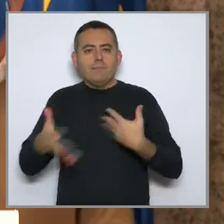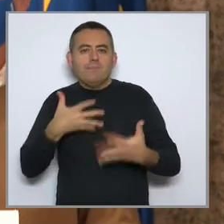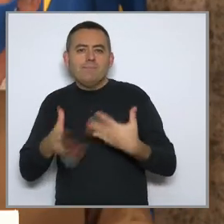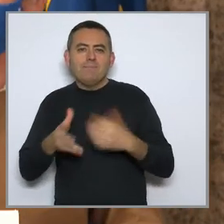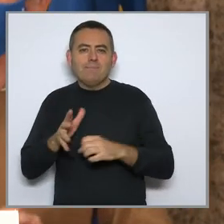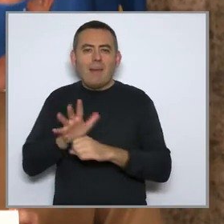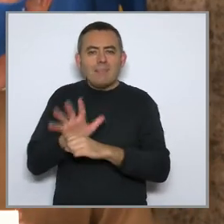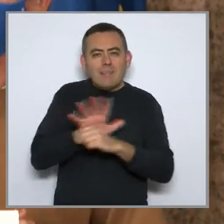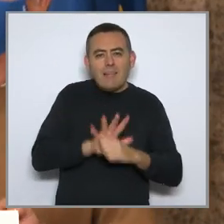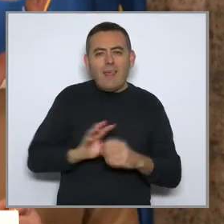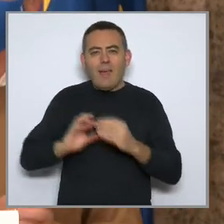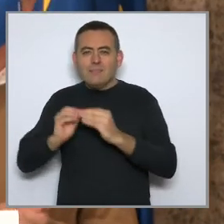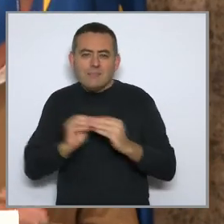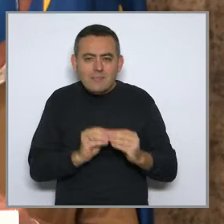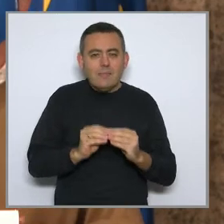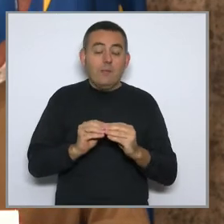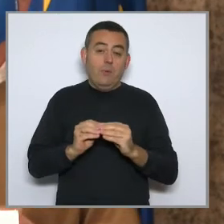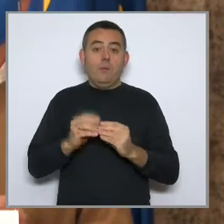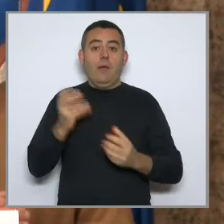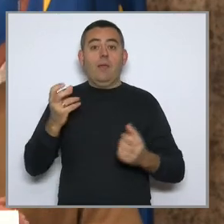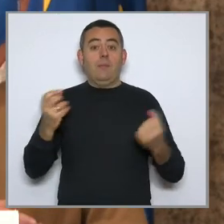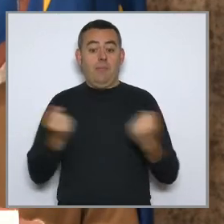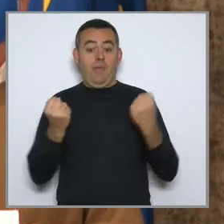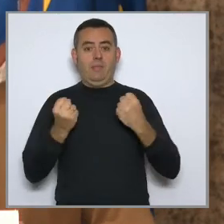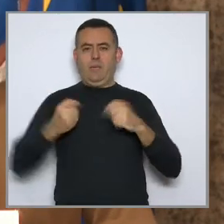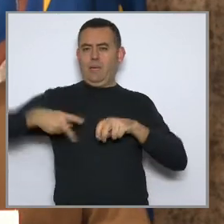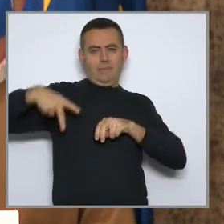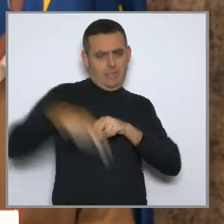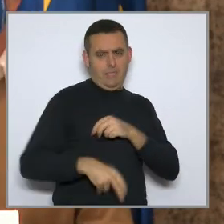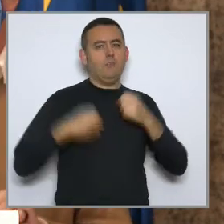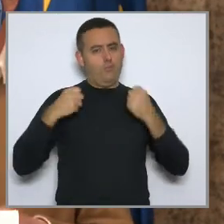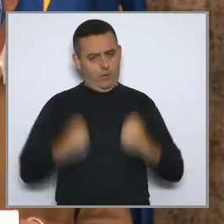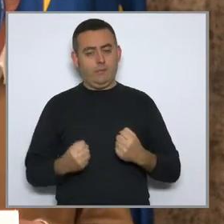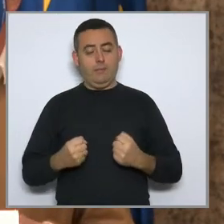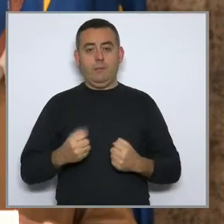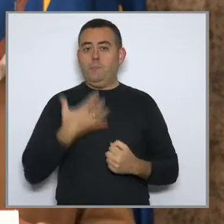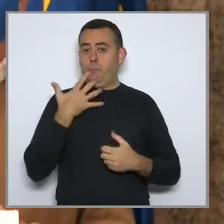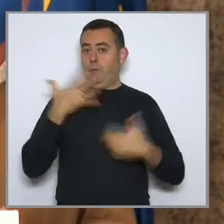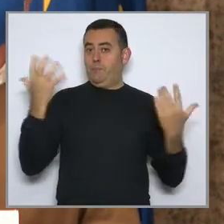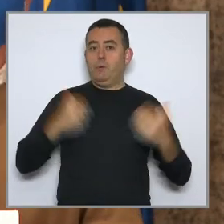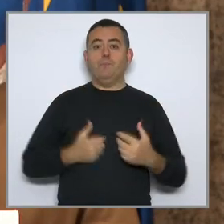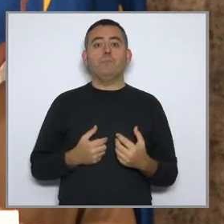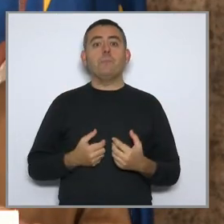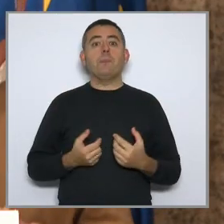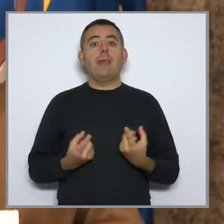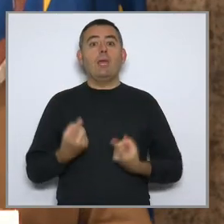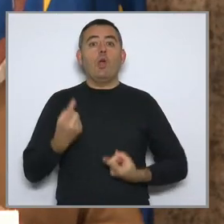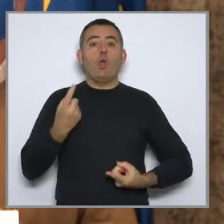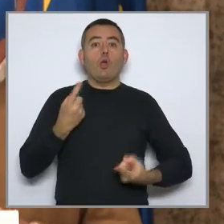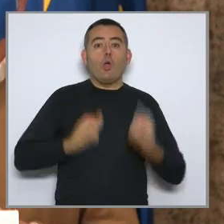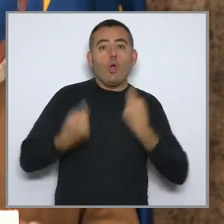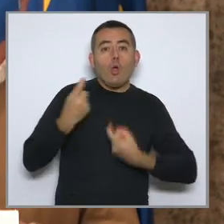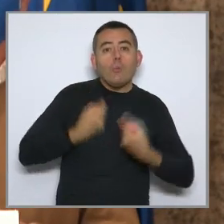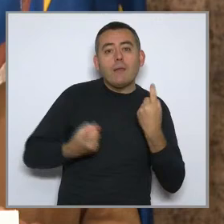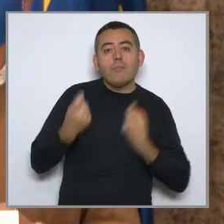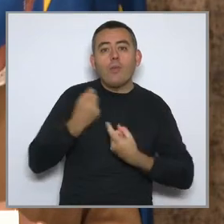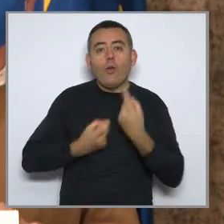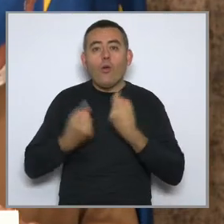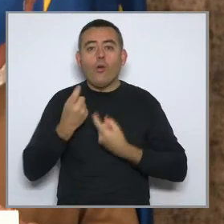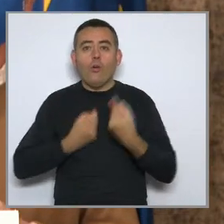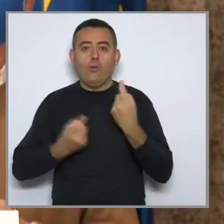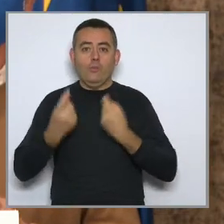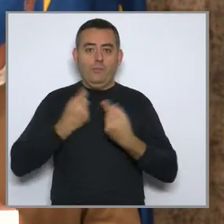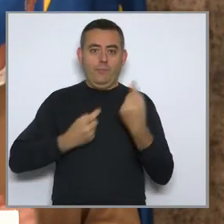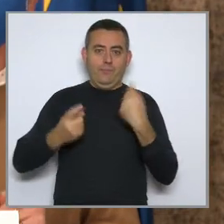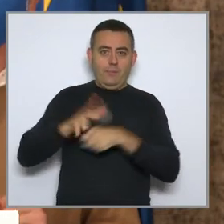aquellas actividades que han sido más restringidas, como por ejemplo también pues, el comercio no sedentario, otras cuestiones